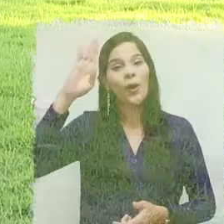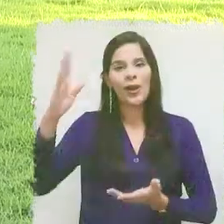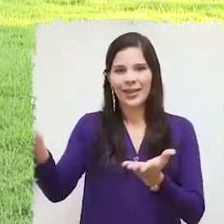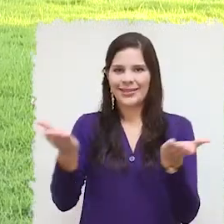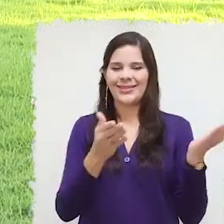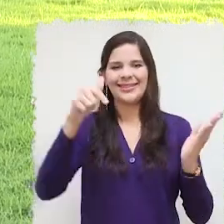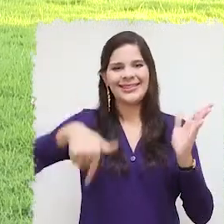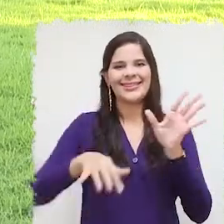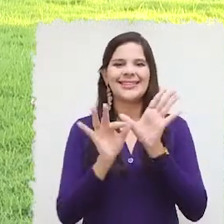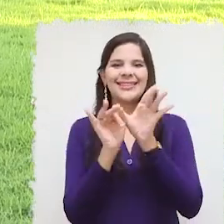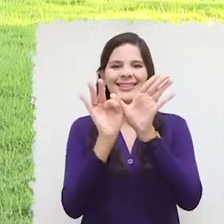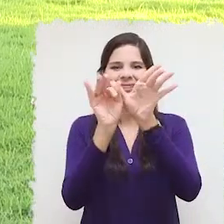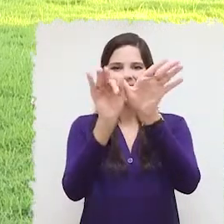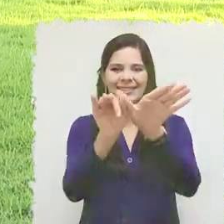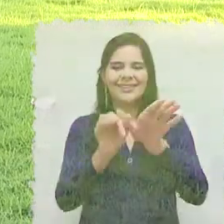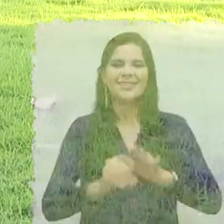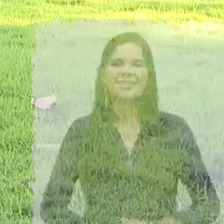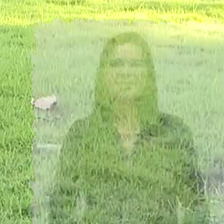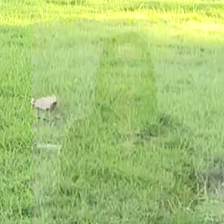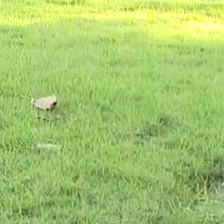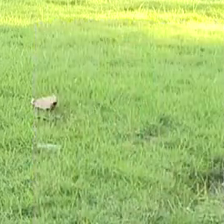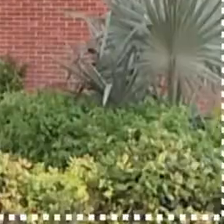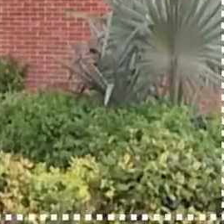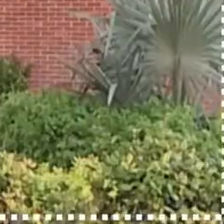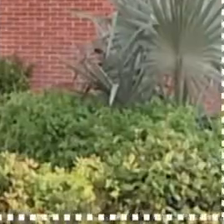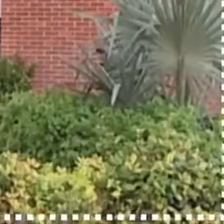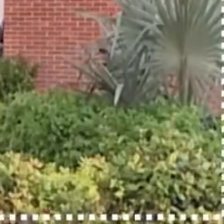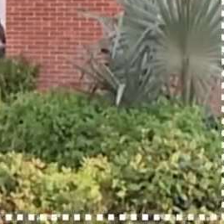Hola amigos, bienvenidos. Esto es El Campus TV.